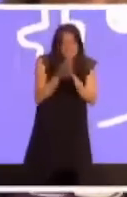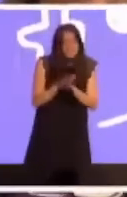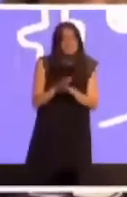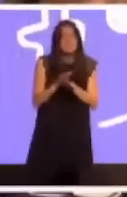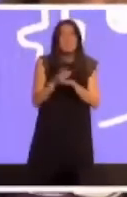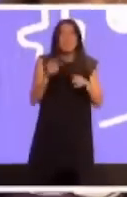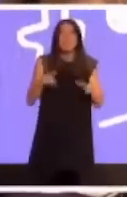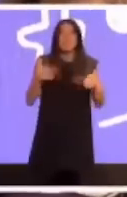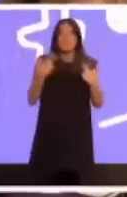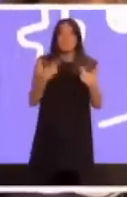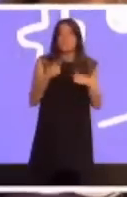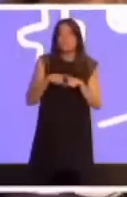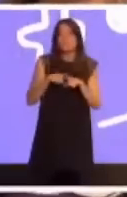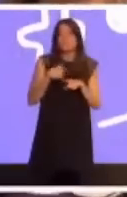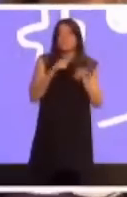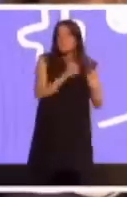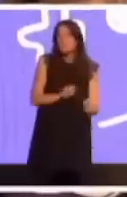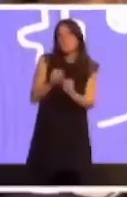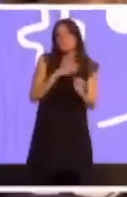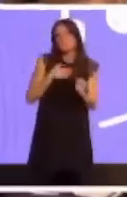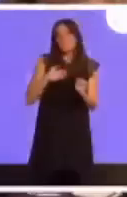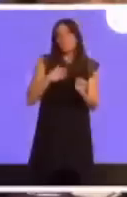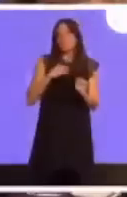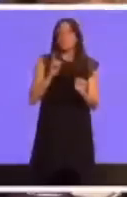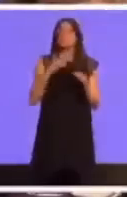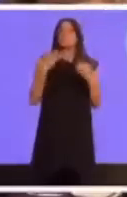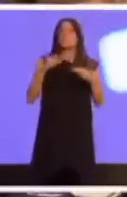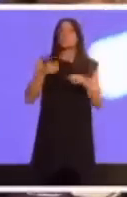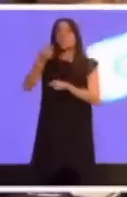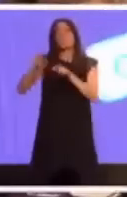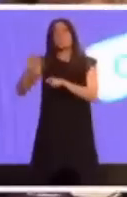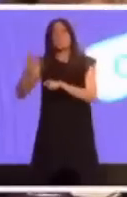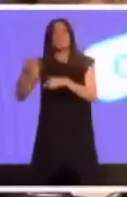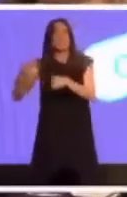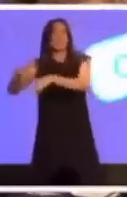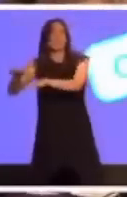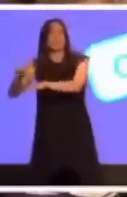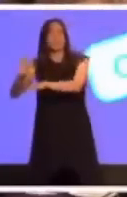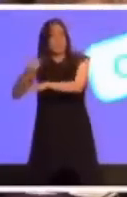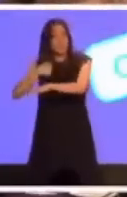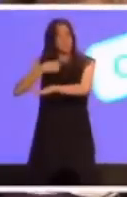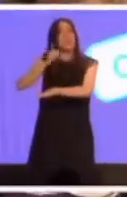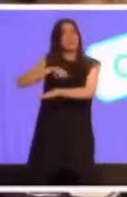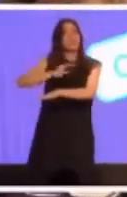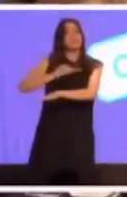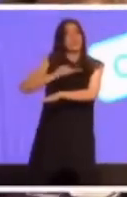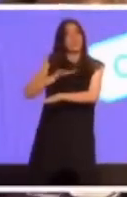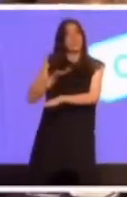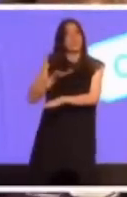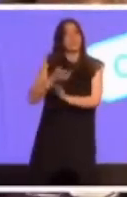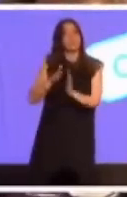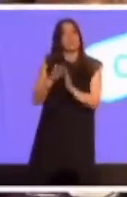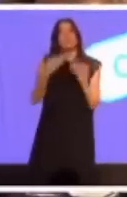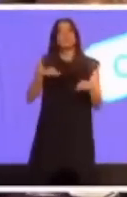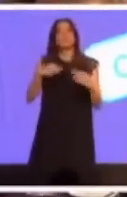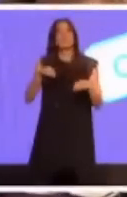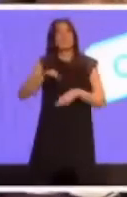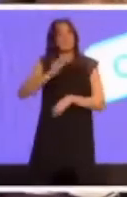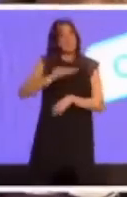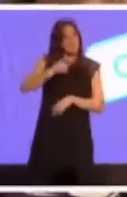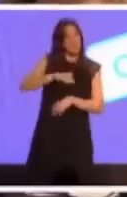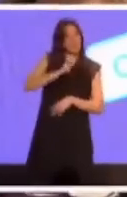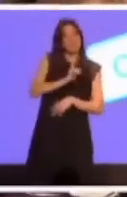y que eso no solamente le atañe a otras nos atañe también a nosotras y que no solamente nos atañe a nosotras